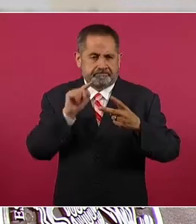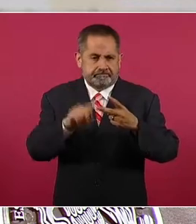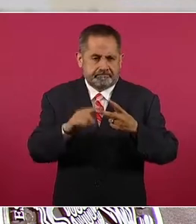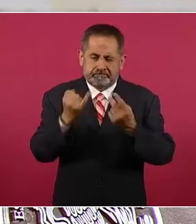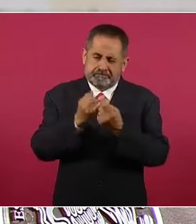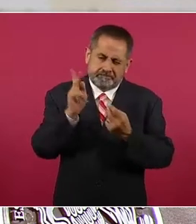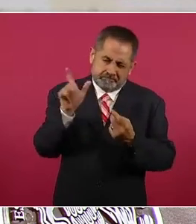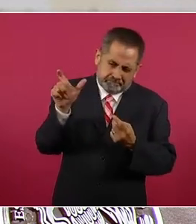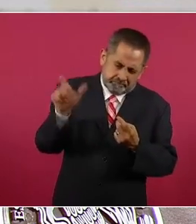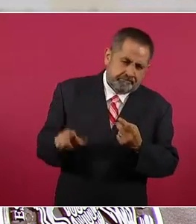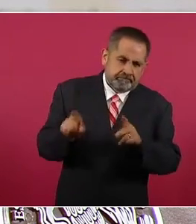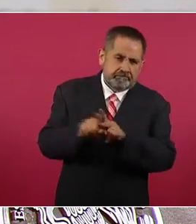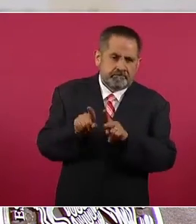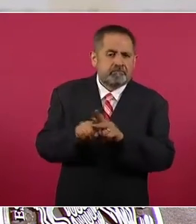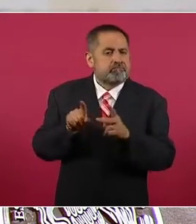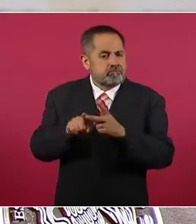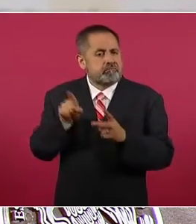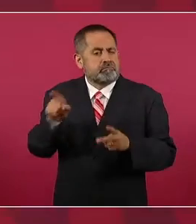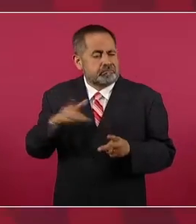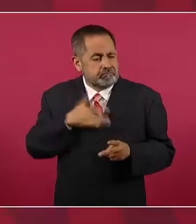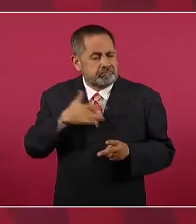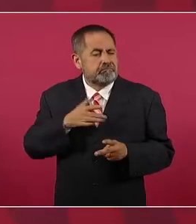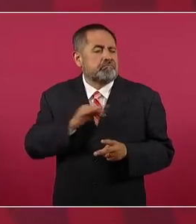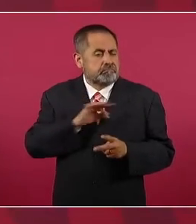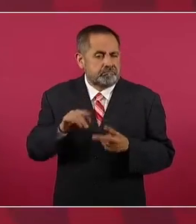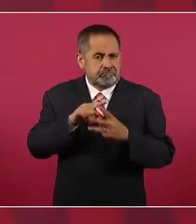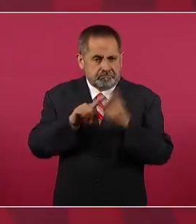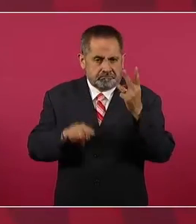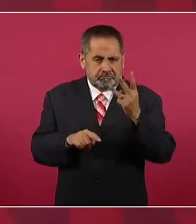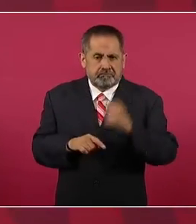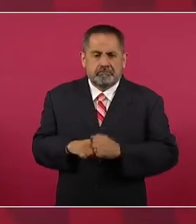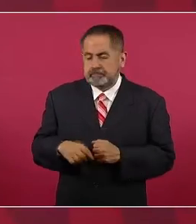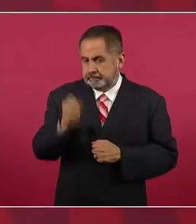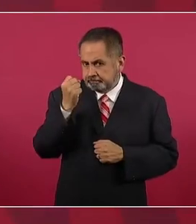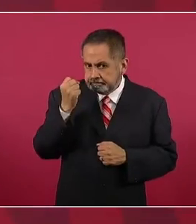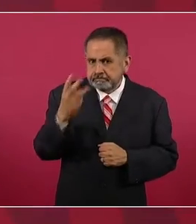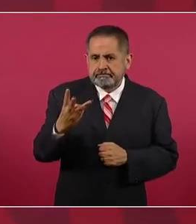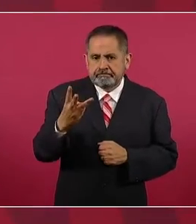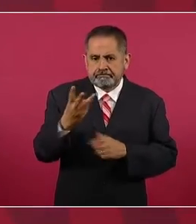como él. Siento que él podría. Es los tres.